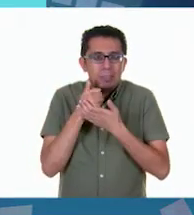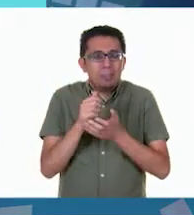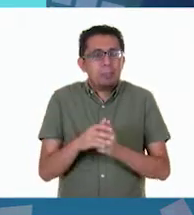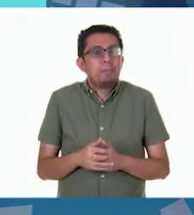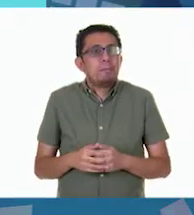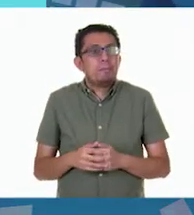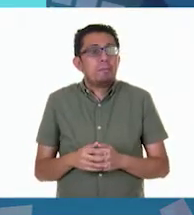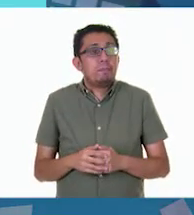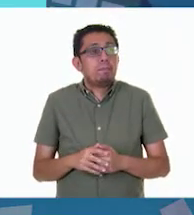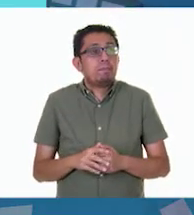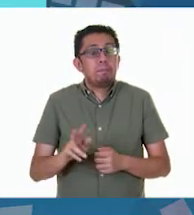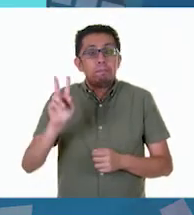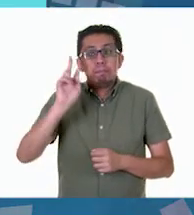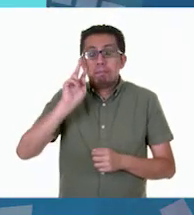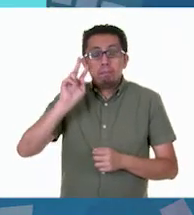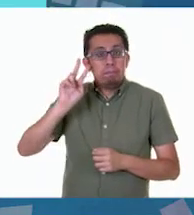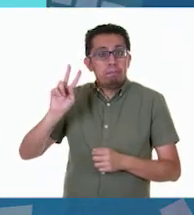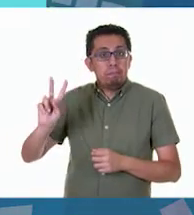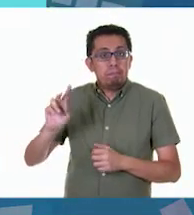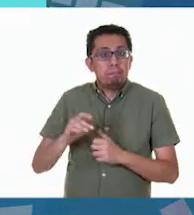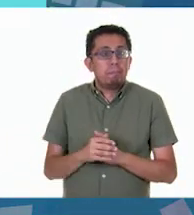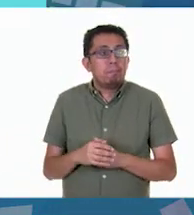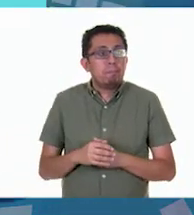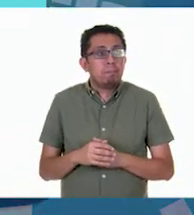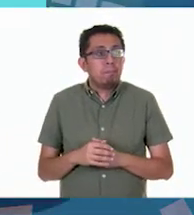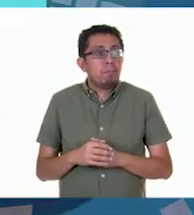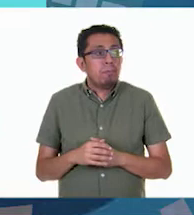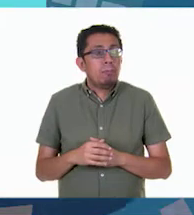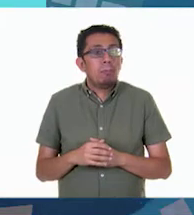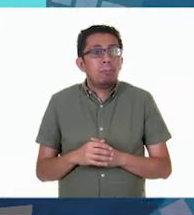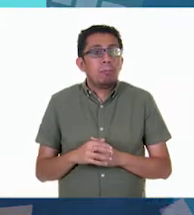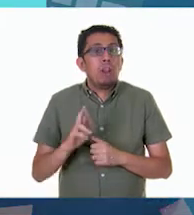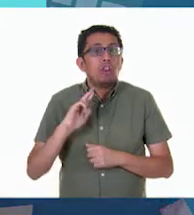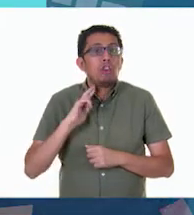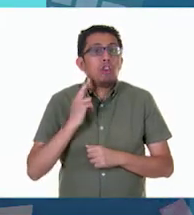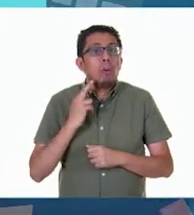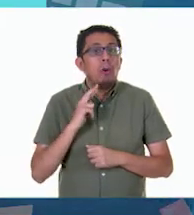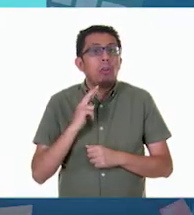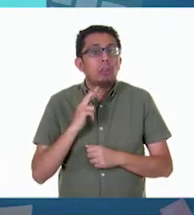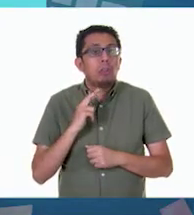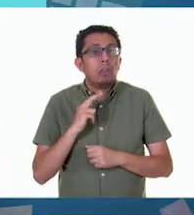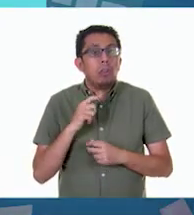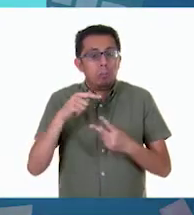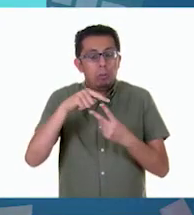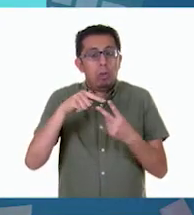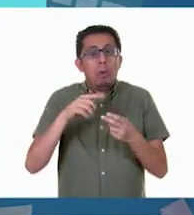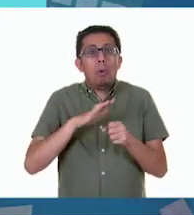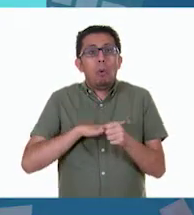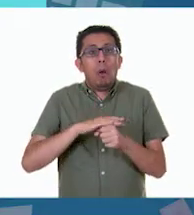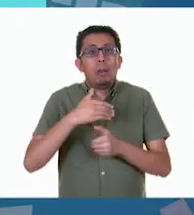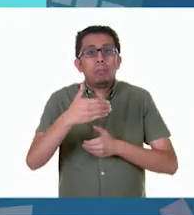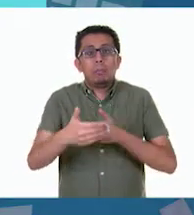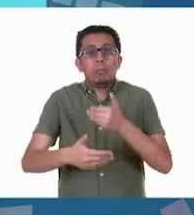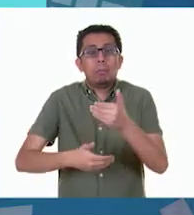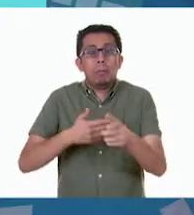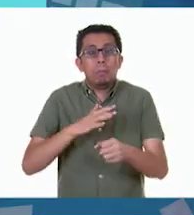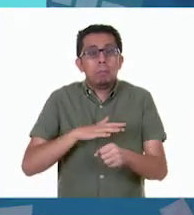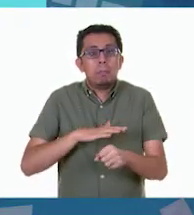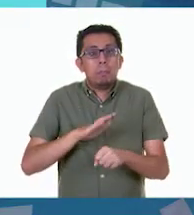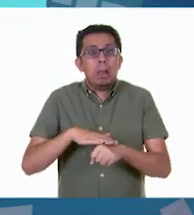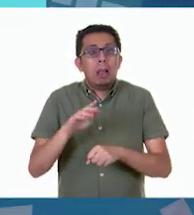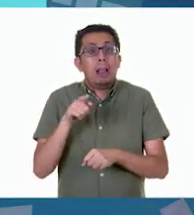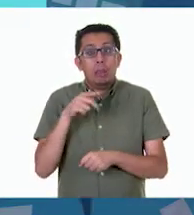Ahora ya se dieron cuenta cuál de los dos robots avanza más. Tom, tu